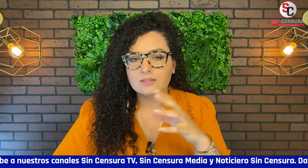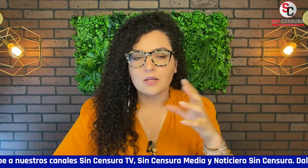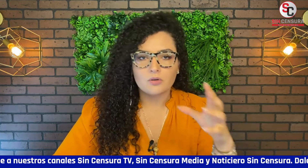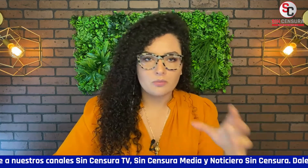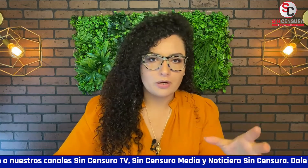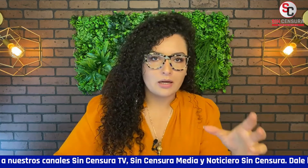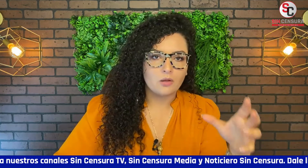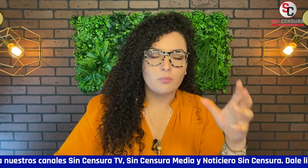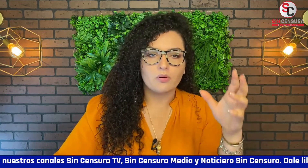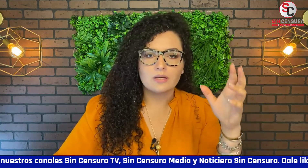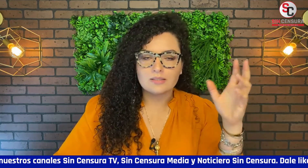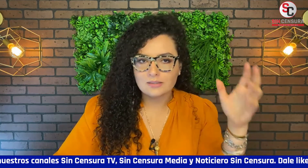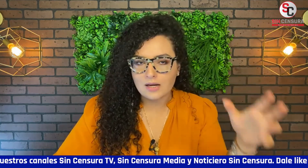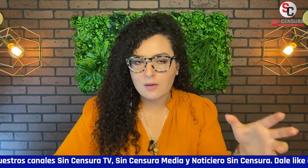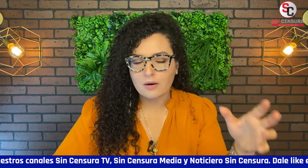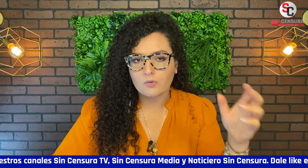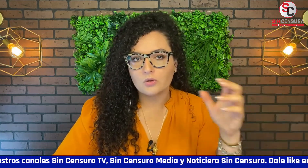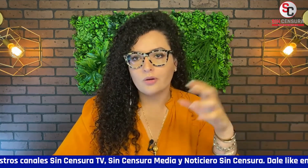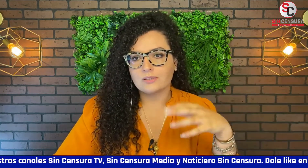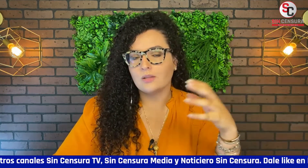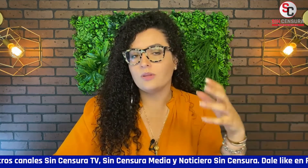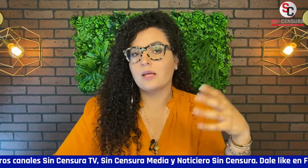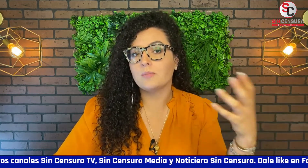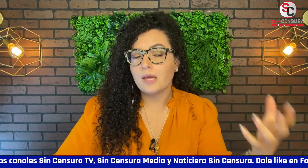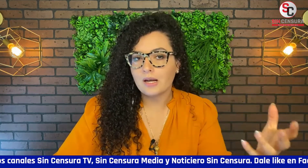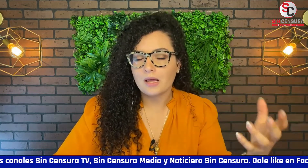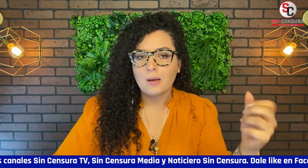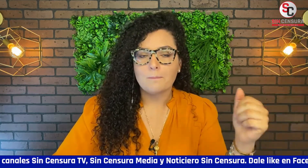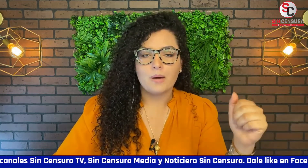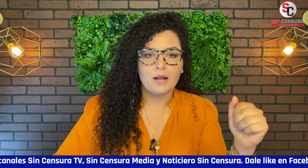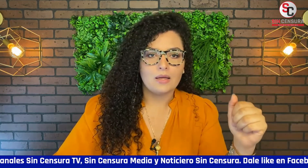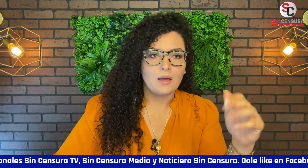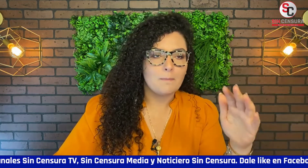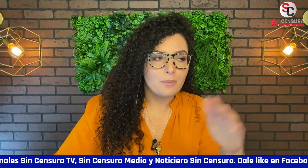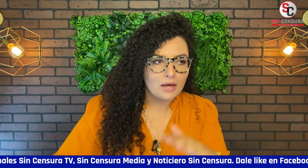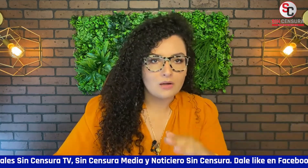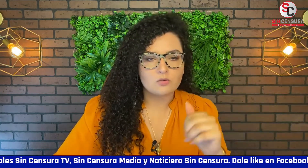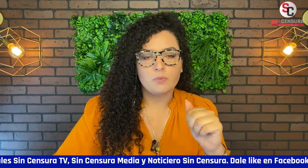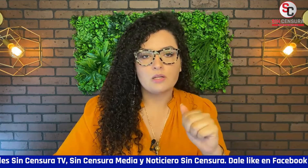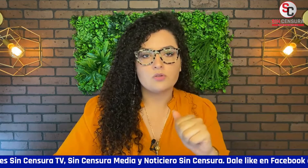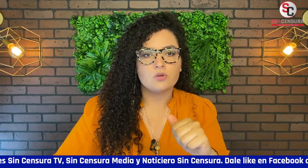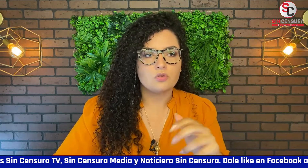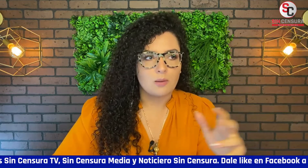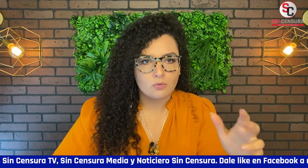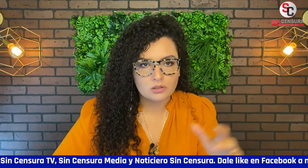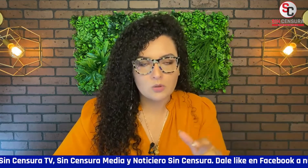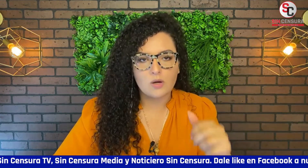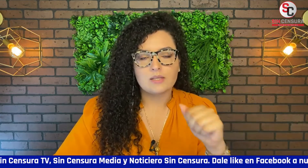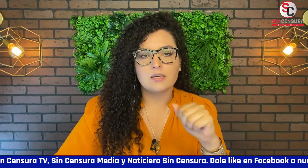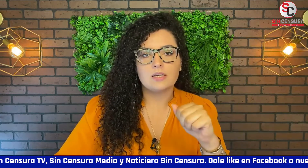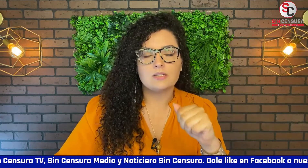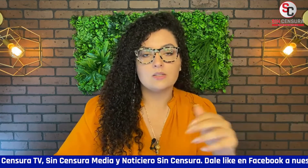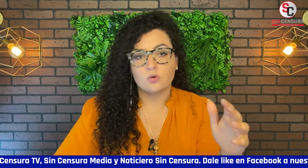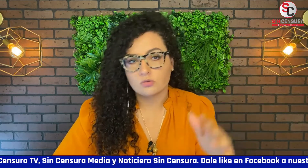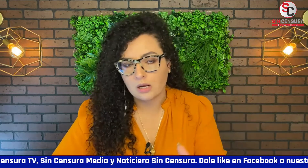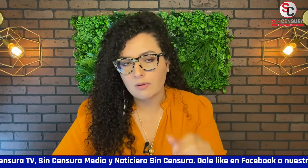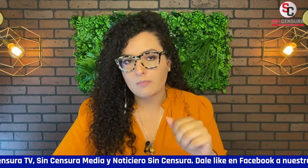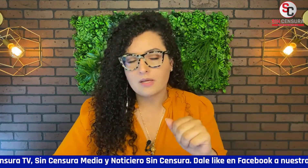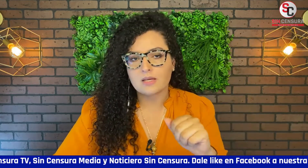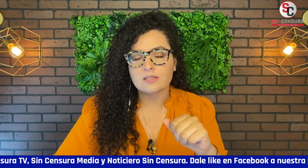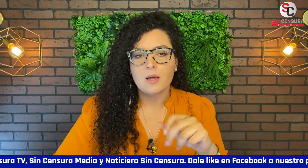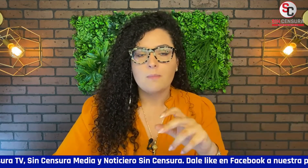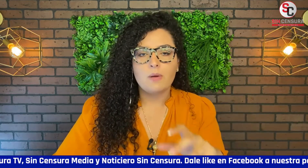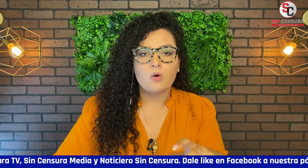intervención del Estado en el mercado, porque sí celebran cuando el Estado interviene para que baje los precios, amortigue las crisis o